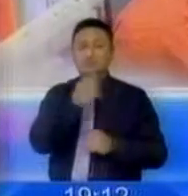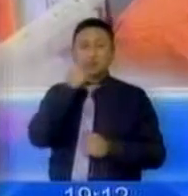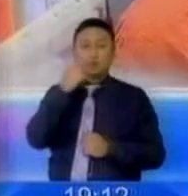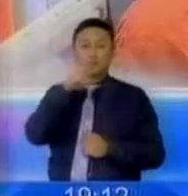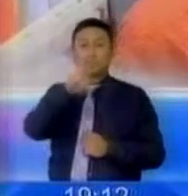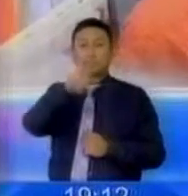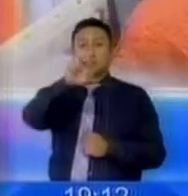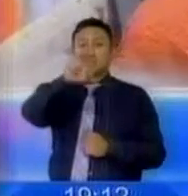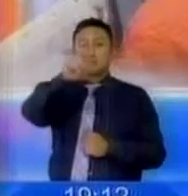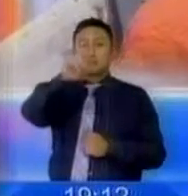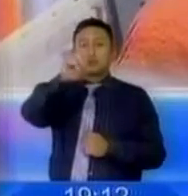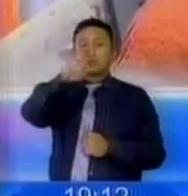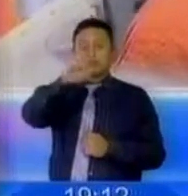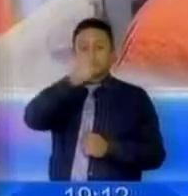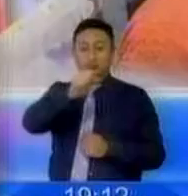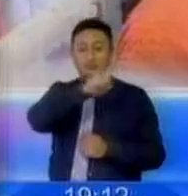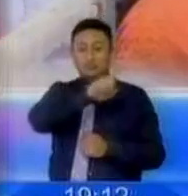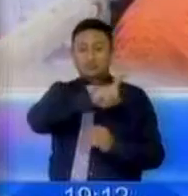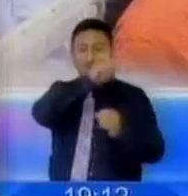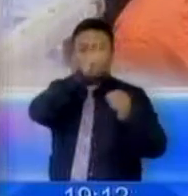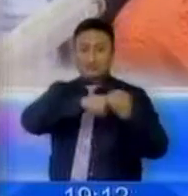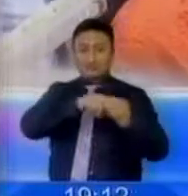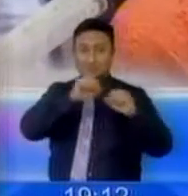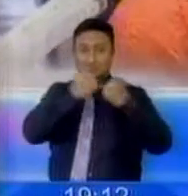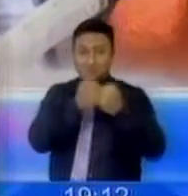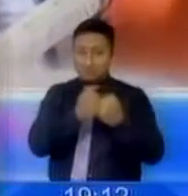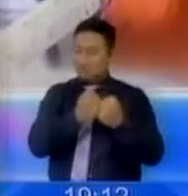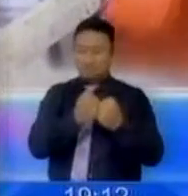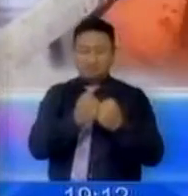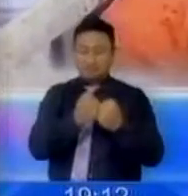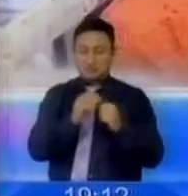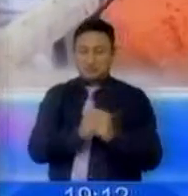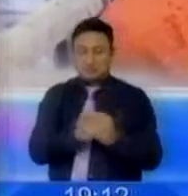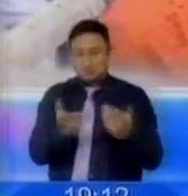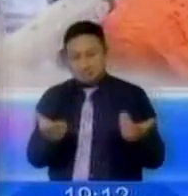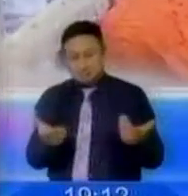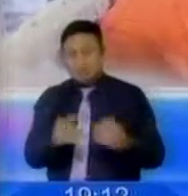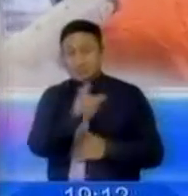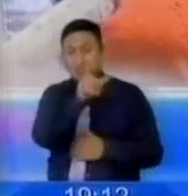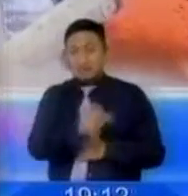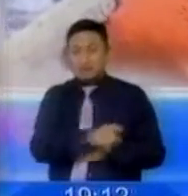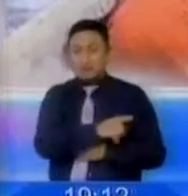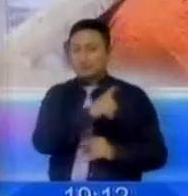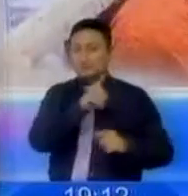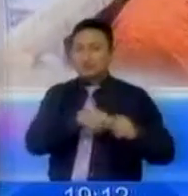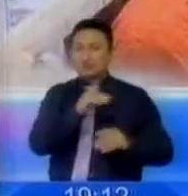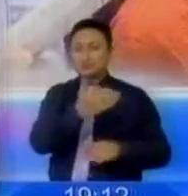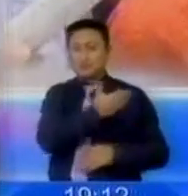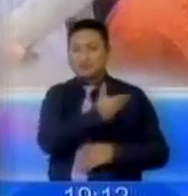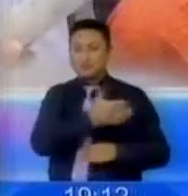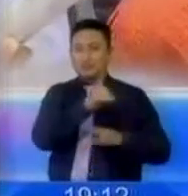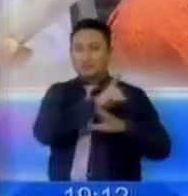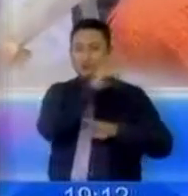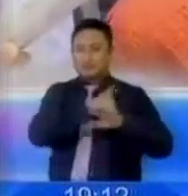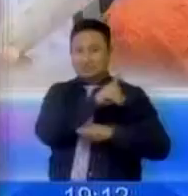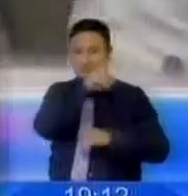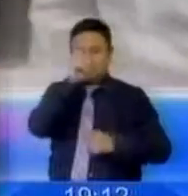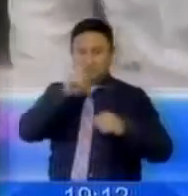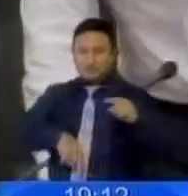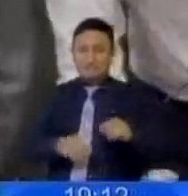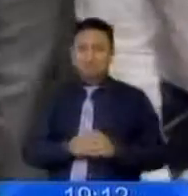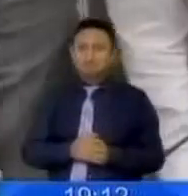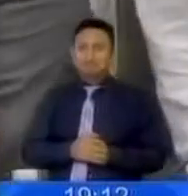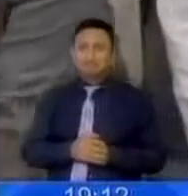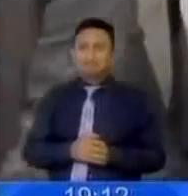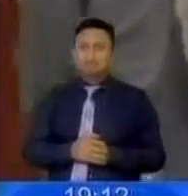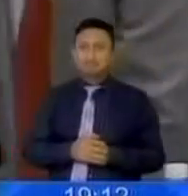está legalmente afiliado al Partido Socialista. Entonces, es una persona que no puede ejercer ese cargo. Ante